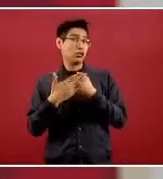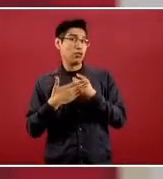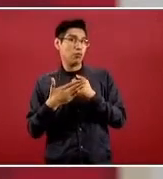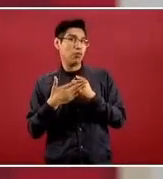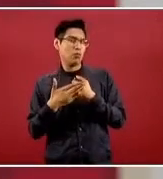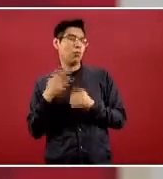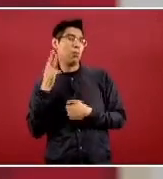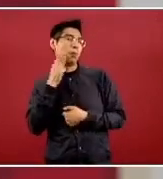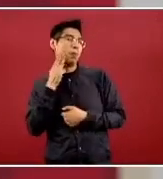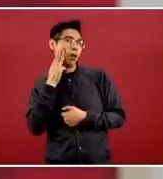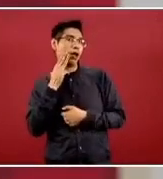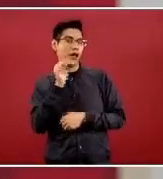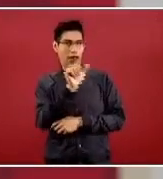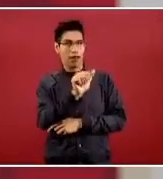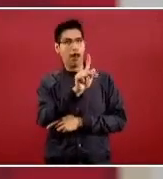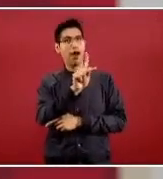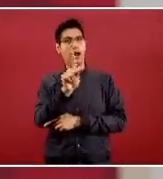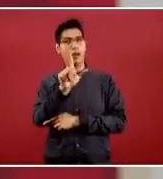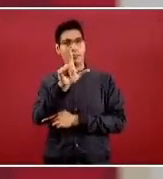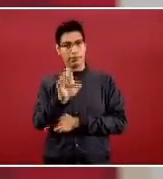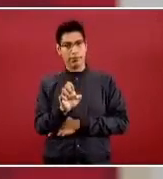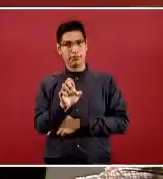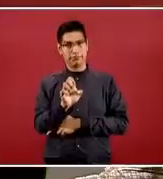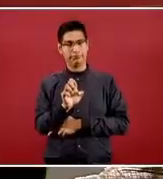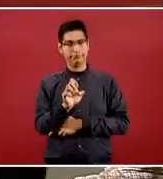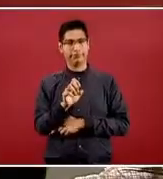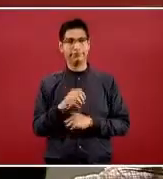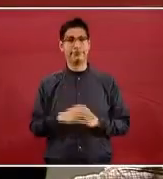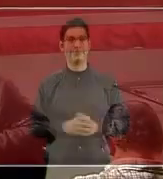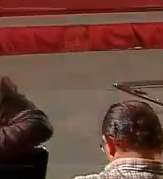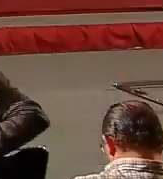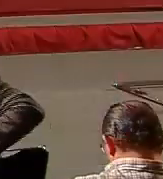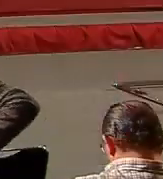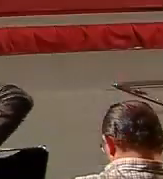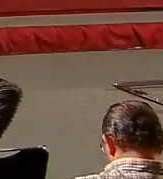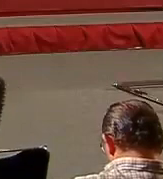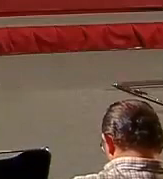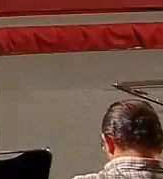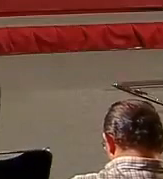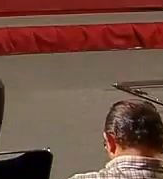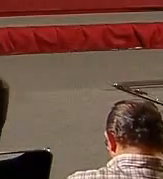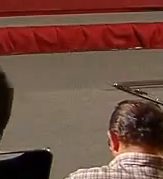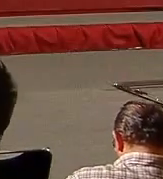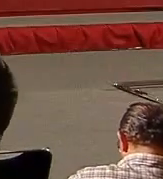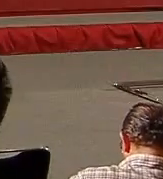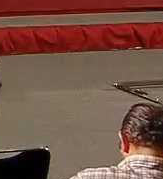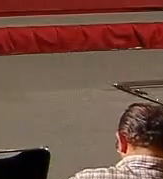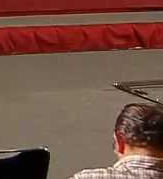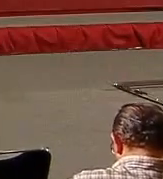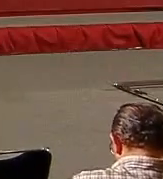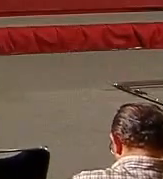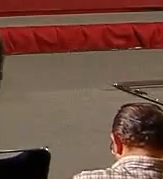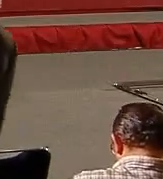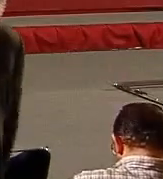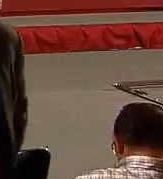disponible para los dispositivos con sistema operativo iOS de otra marca.